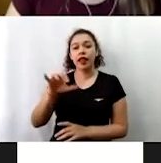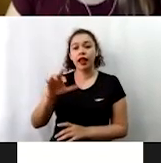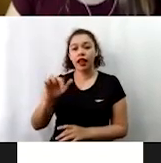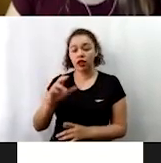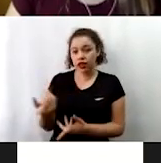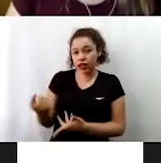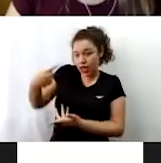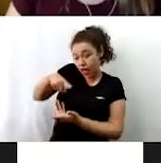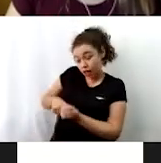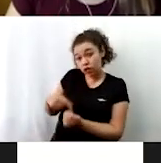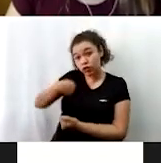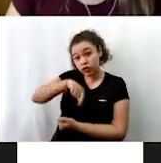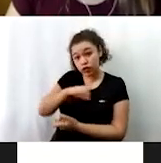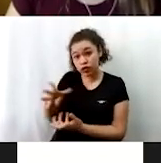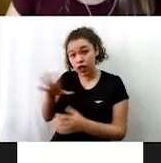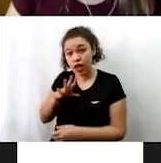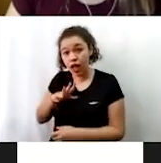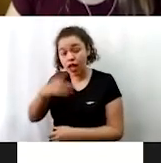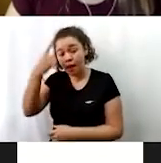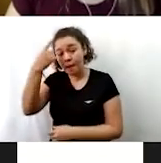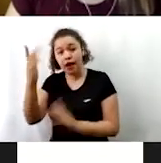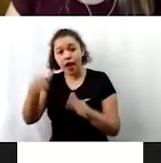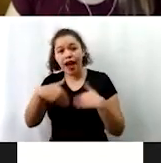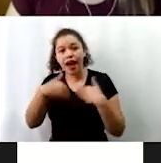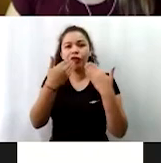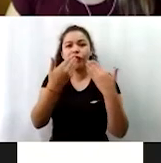que tenemos para ver cómo estamos